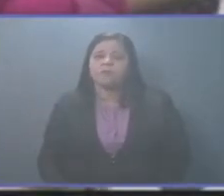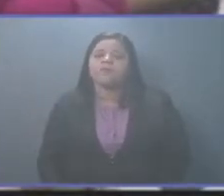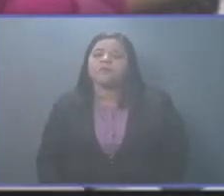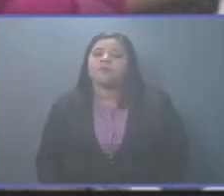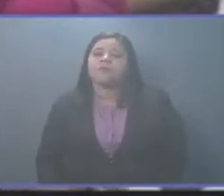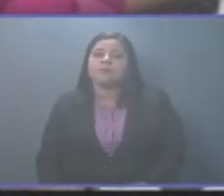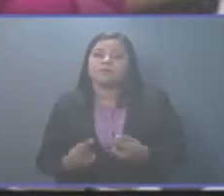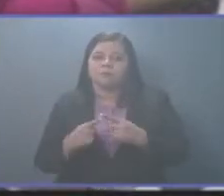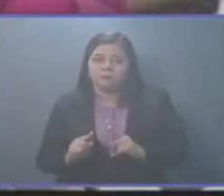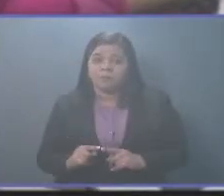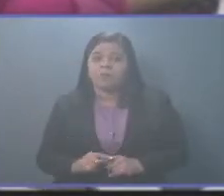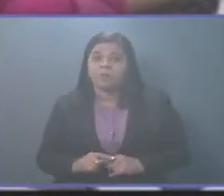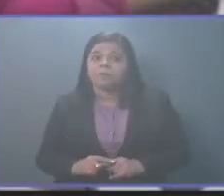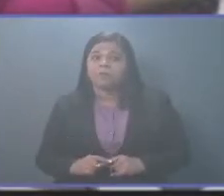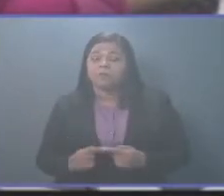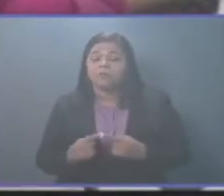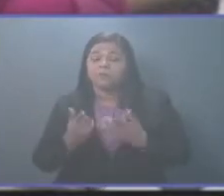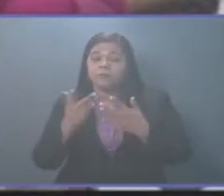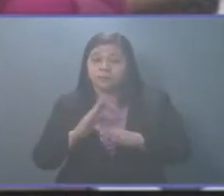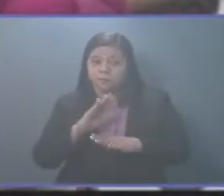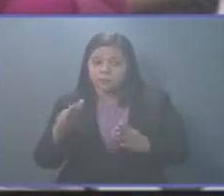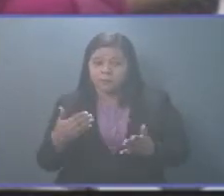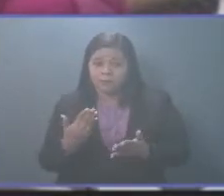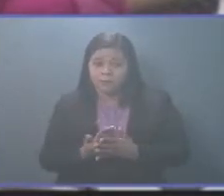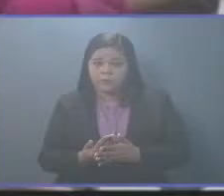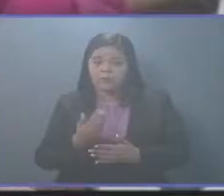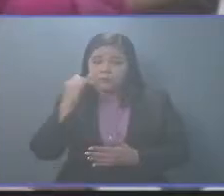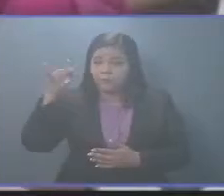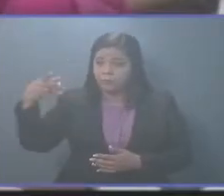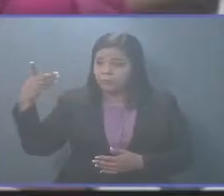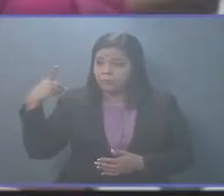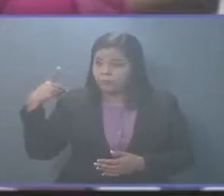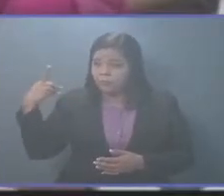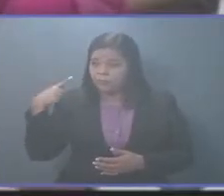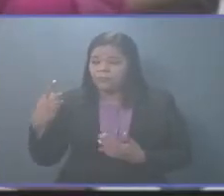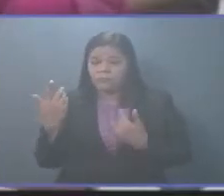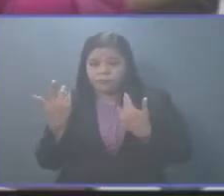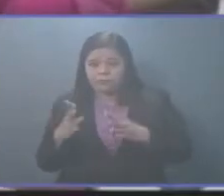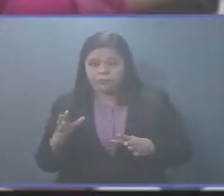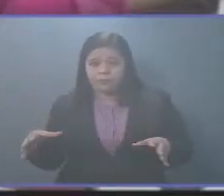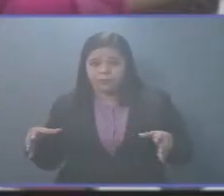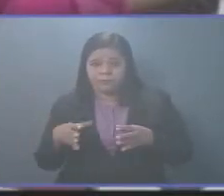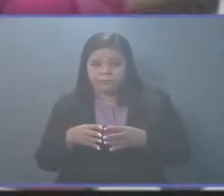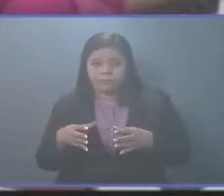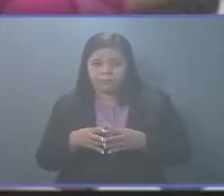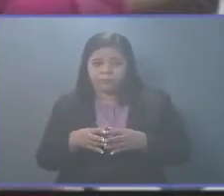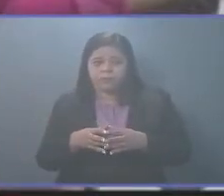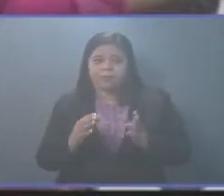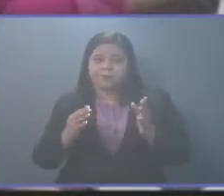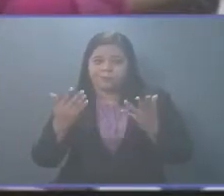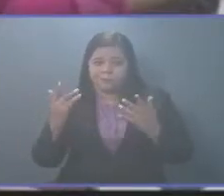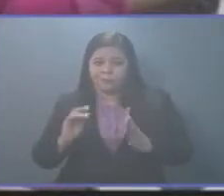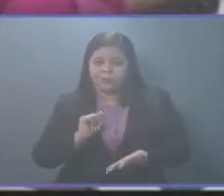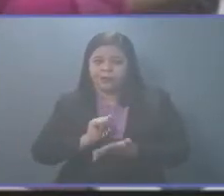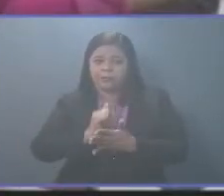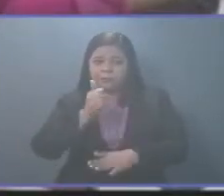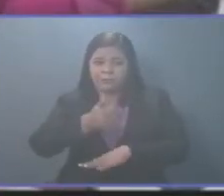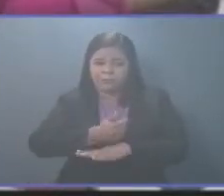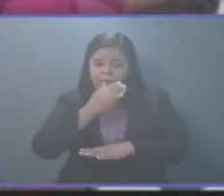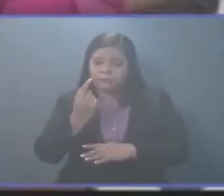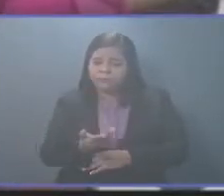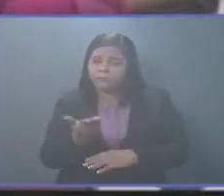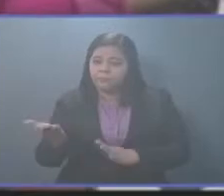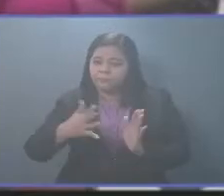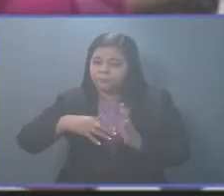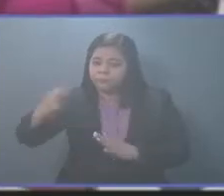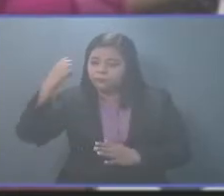Lo que establece ese decreto era que la junta directiva del comité debía de establecer las